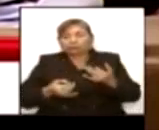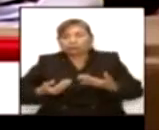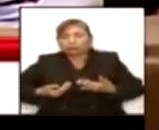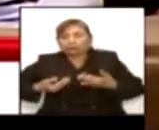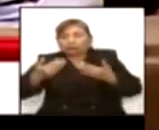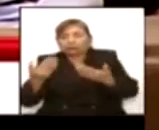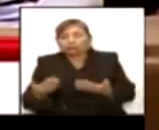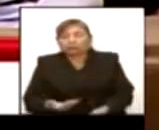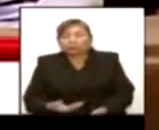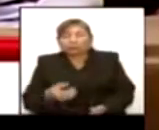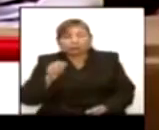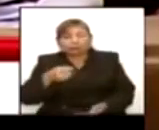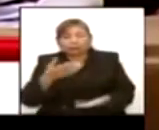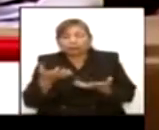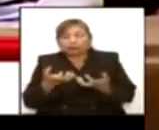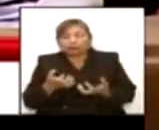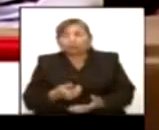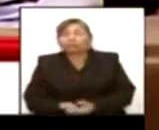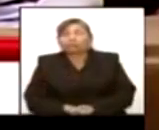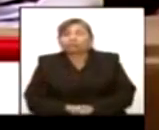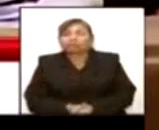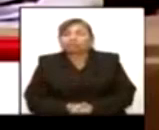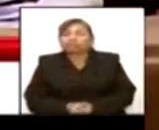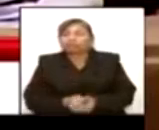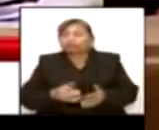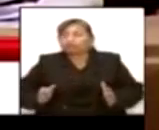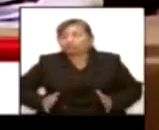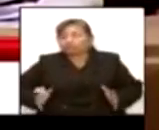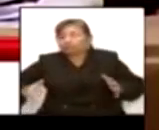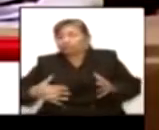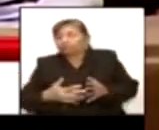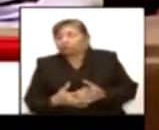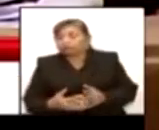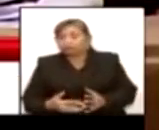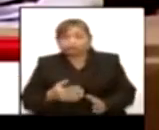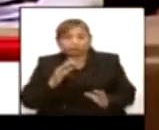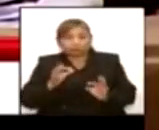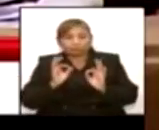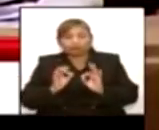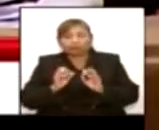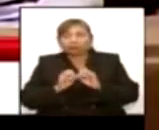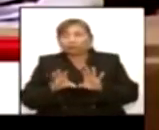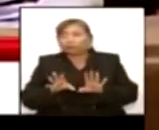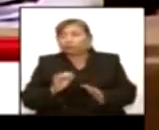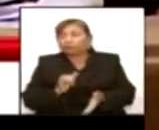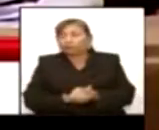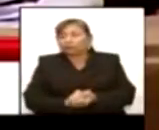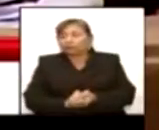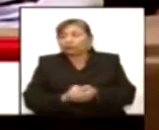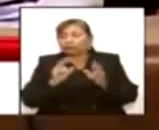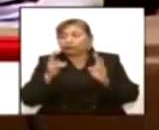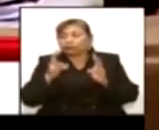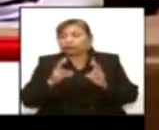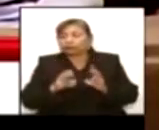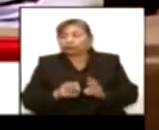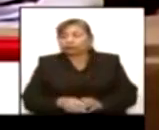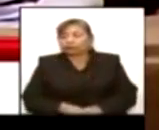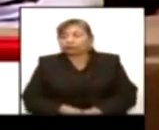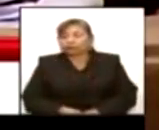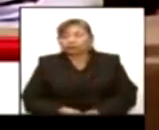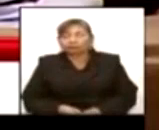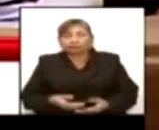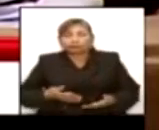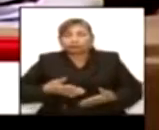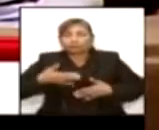poder llevar, si así lo desea, la gestación. También se ha dejado muy claro que el tema se espera